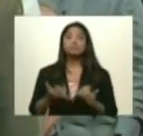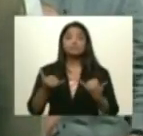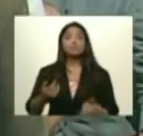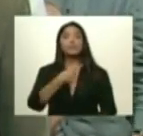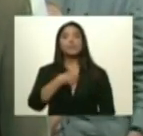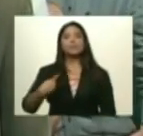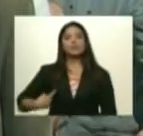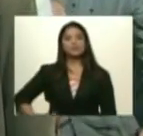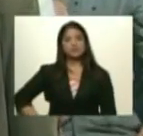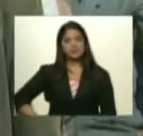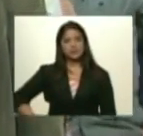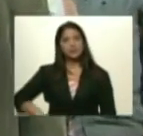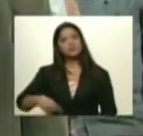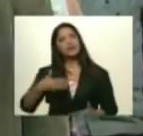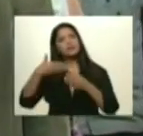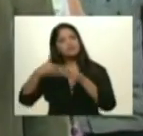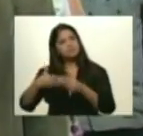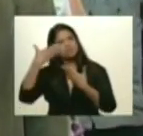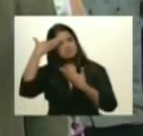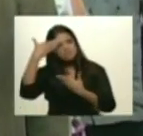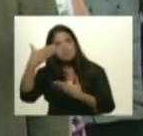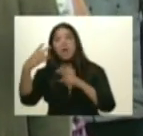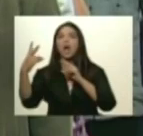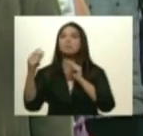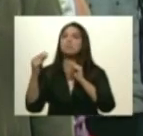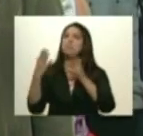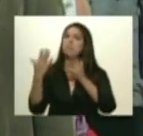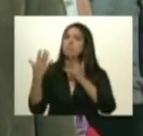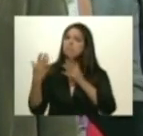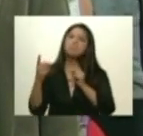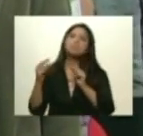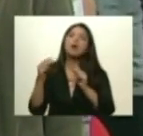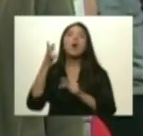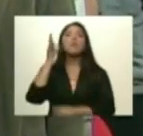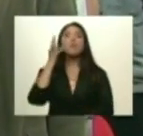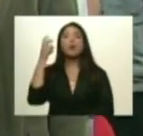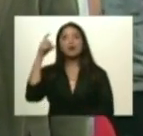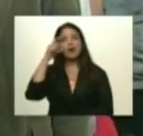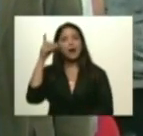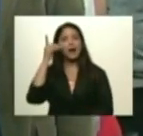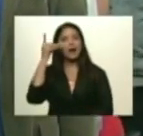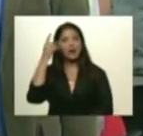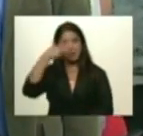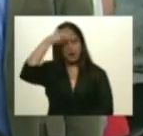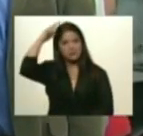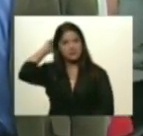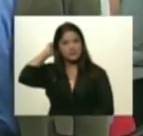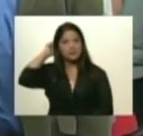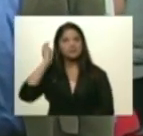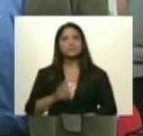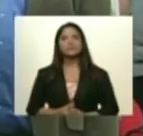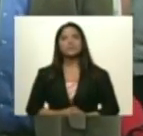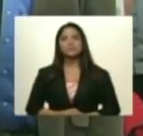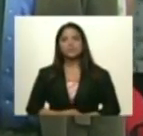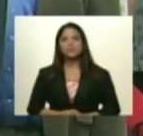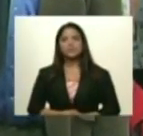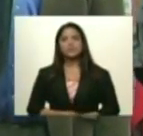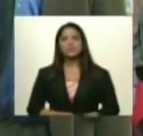saluda y conversa con la Canciller de la República, Delsi Rodríguez,